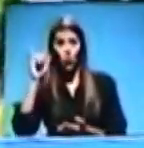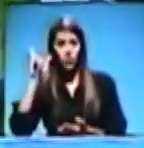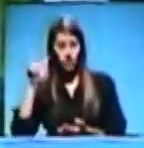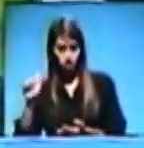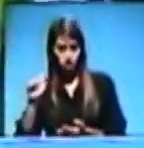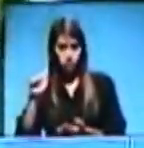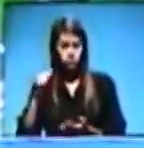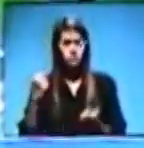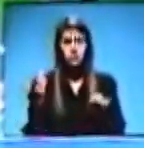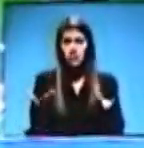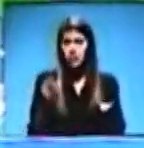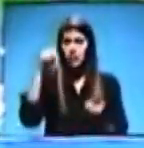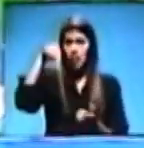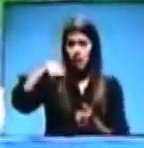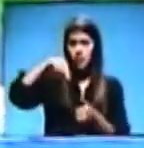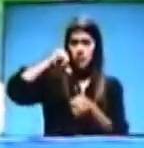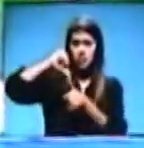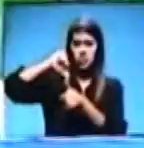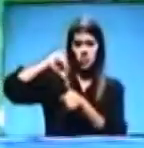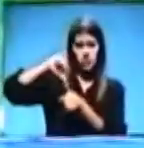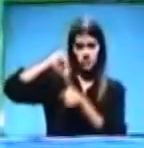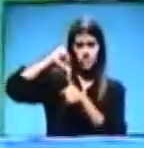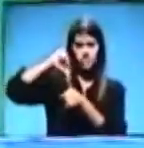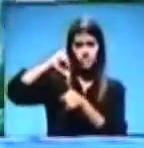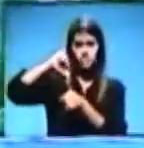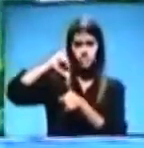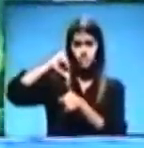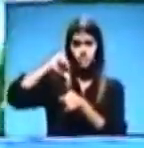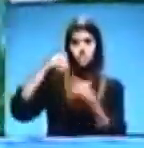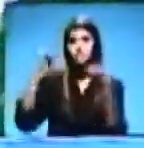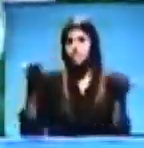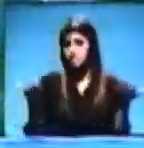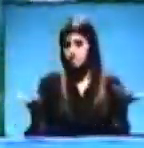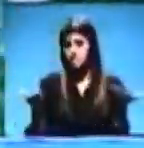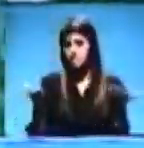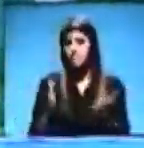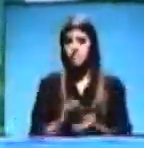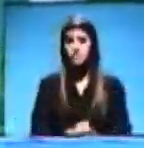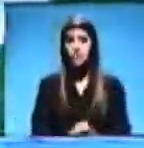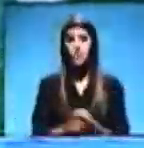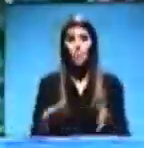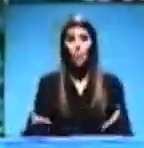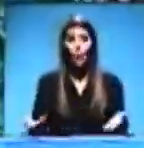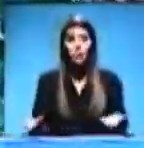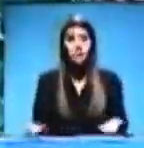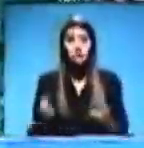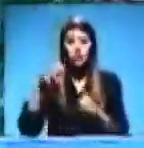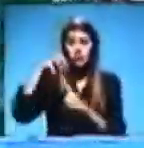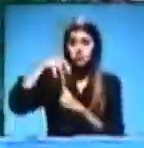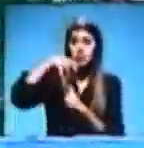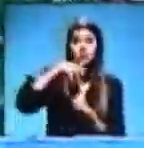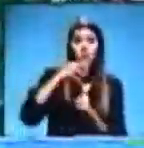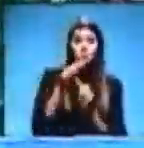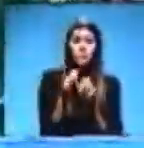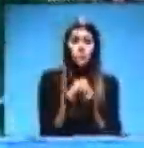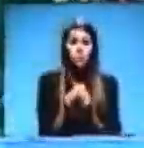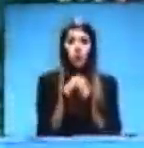ferozmente en Centroamérica es por la disminución del hongo blanco,